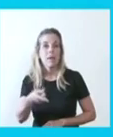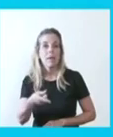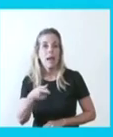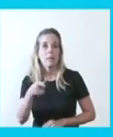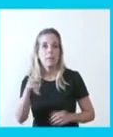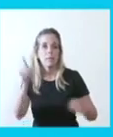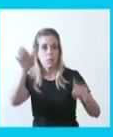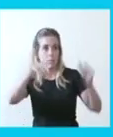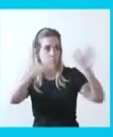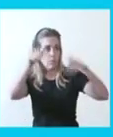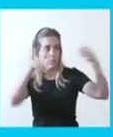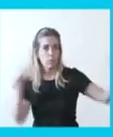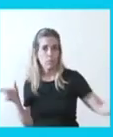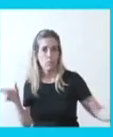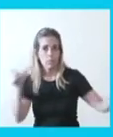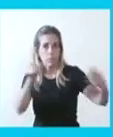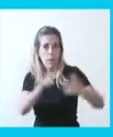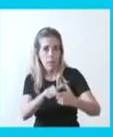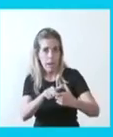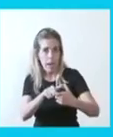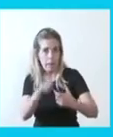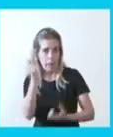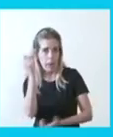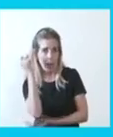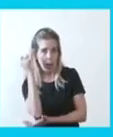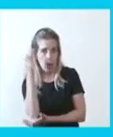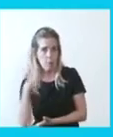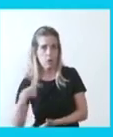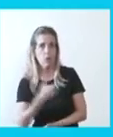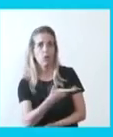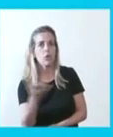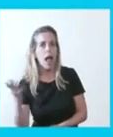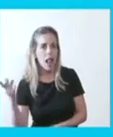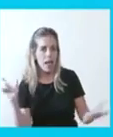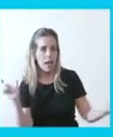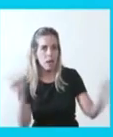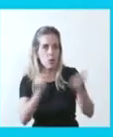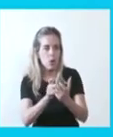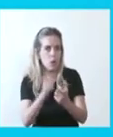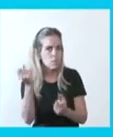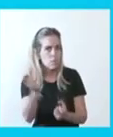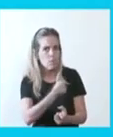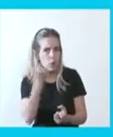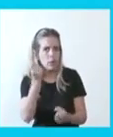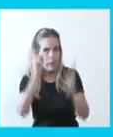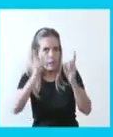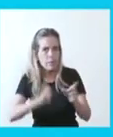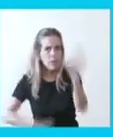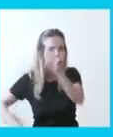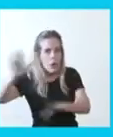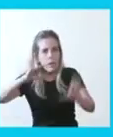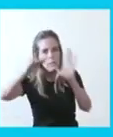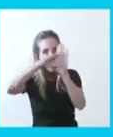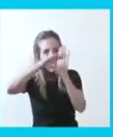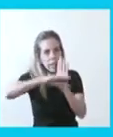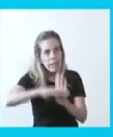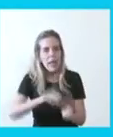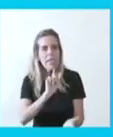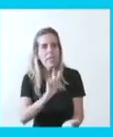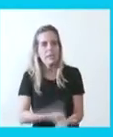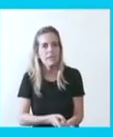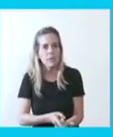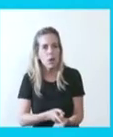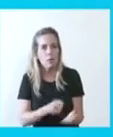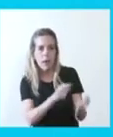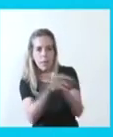Gabinete Económico Social. Allí tenemos preparadas una serie de medidas económicas a tomar